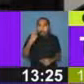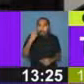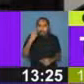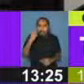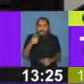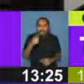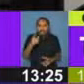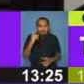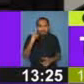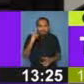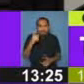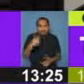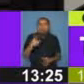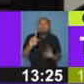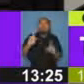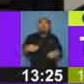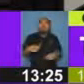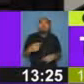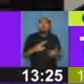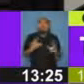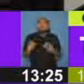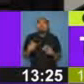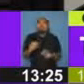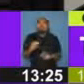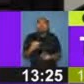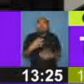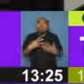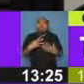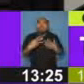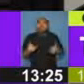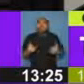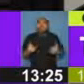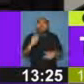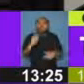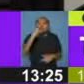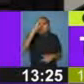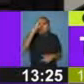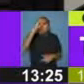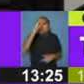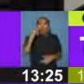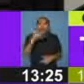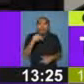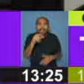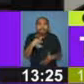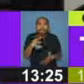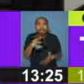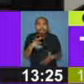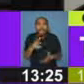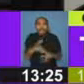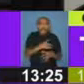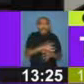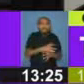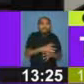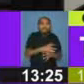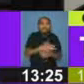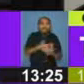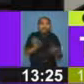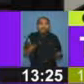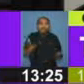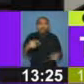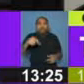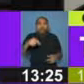por el puesto de salud y vayan al hospital y fíjense que ese hospital va a ser privado que ese hospital